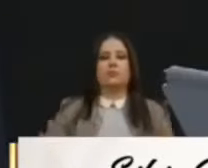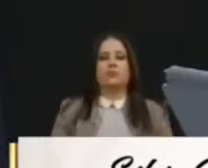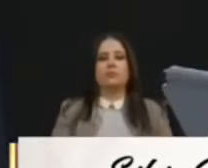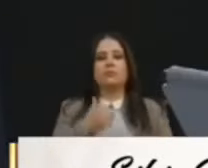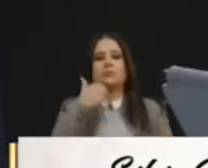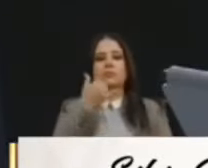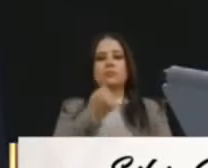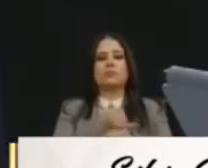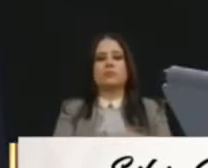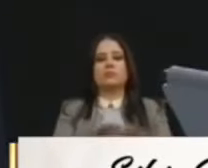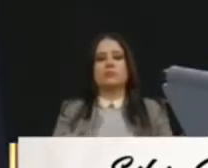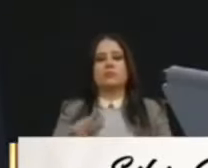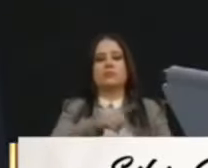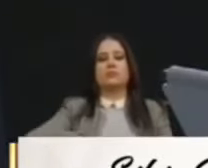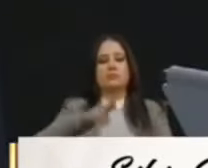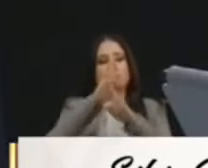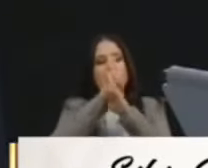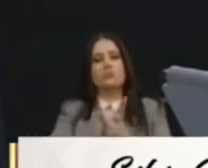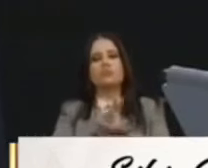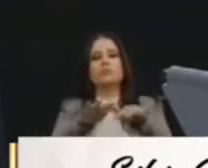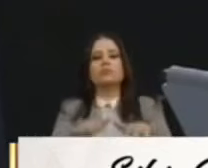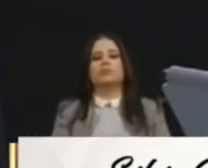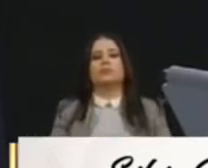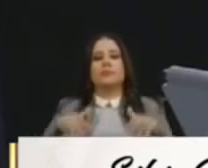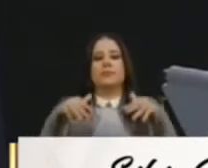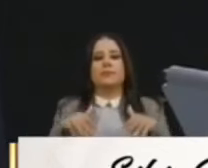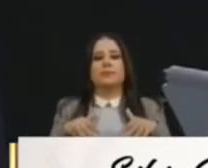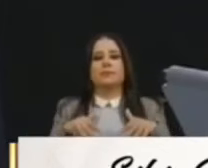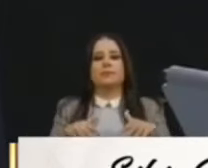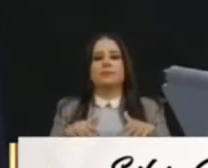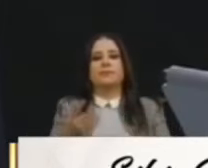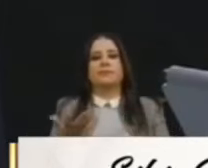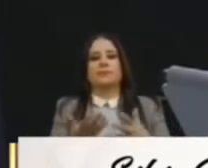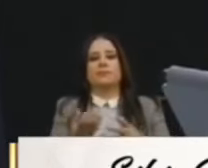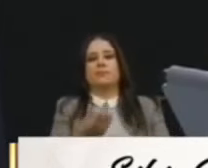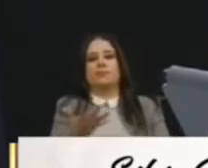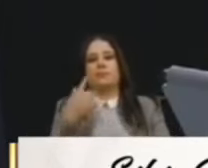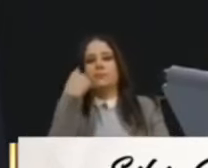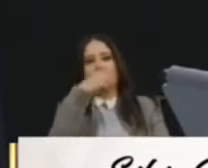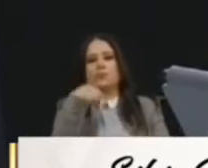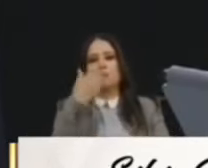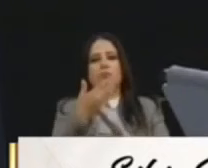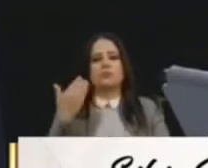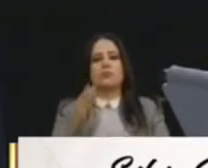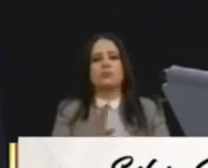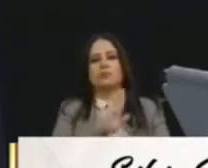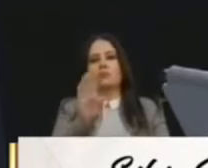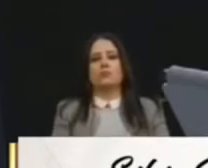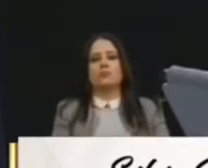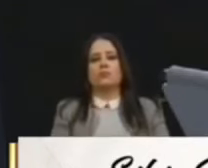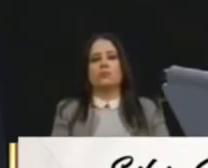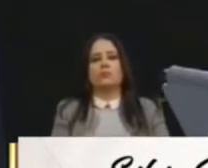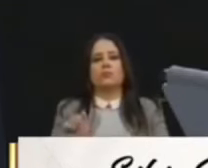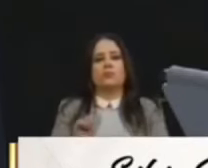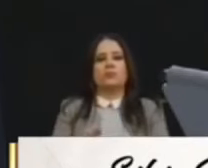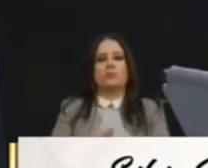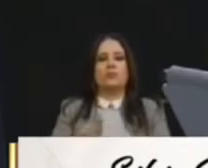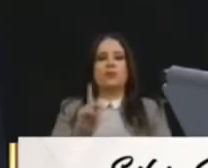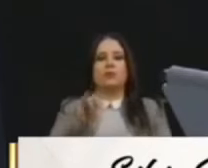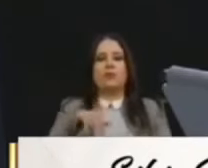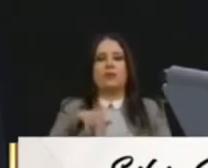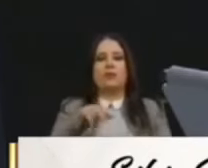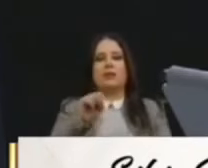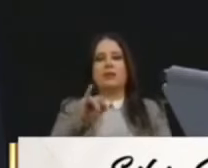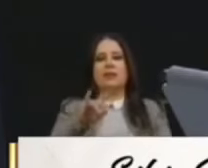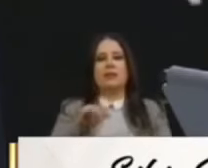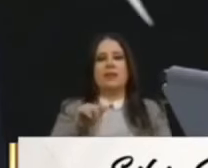Quiero informar a esta honorable asamblea que hace unas horas murió la primera actriz Silvia Pinal a